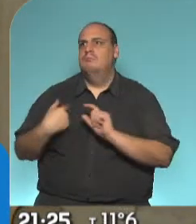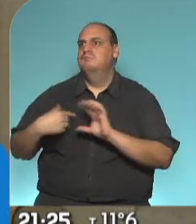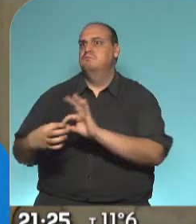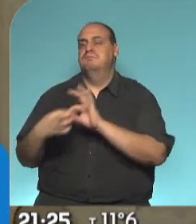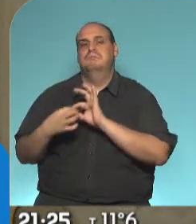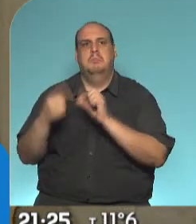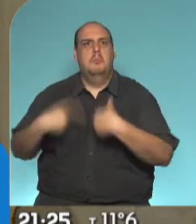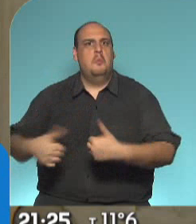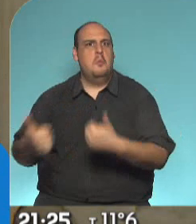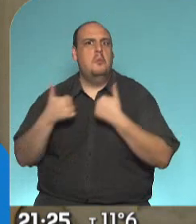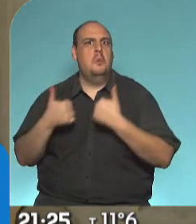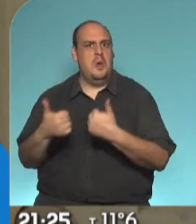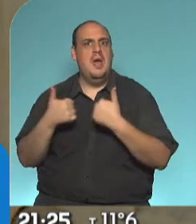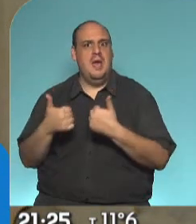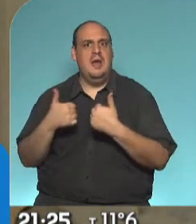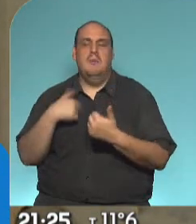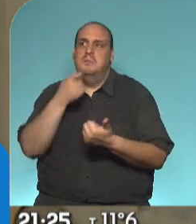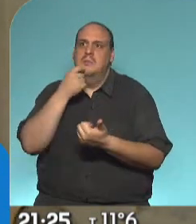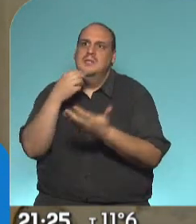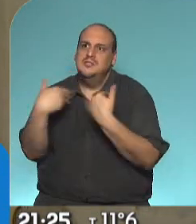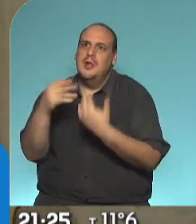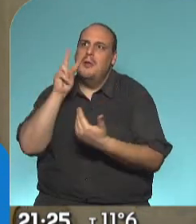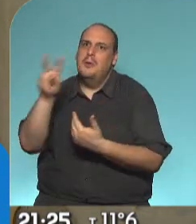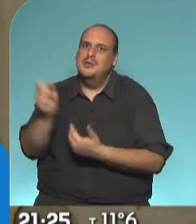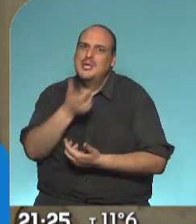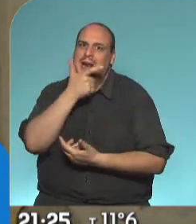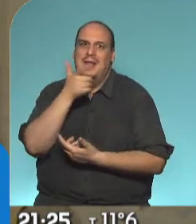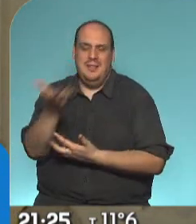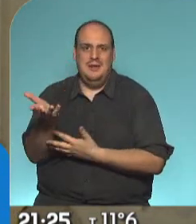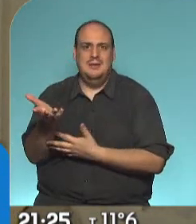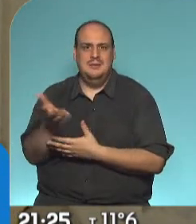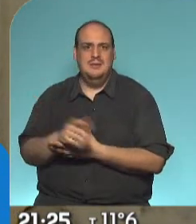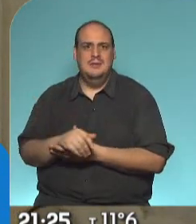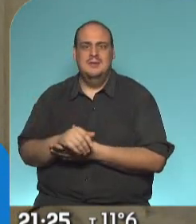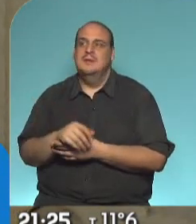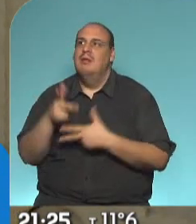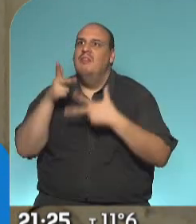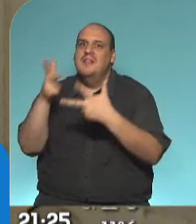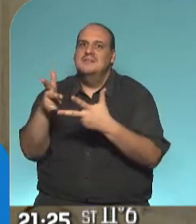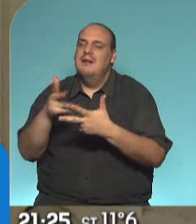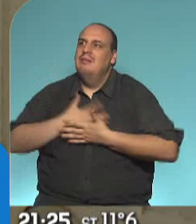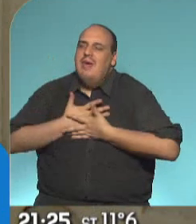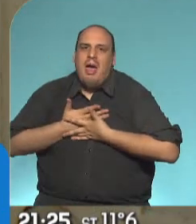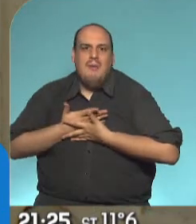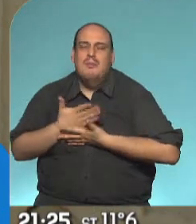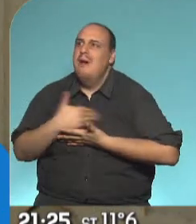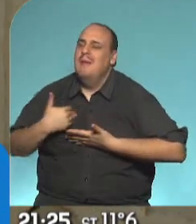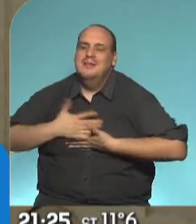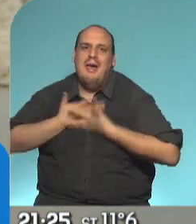estamos haciendo, ¿no? Que es una charla, verla sonreír. Poder decirle te amo a la cara, te amo mamá